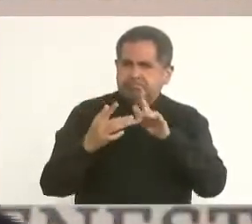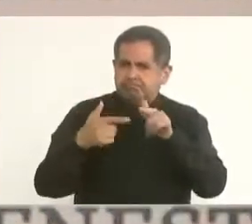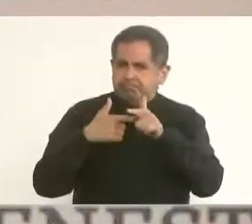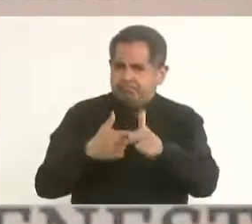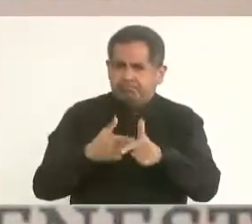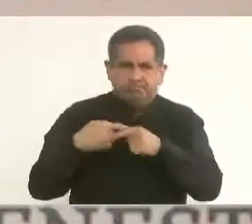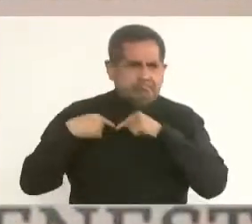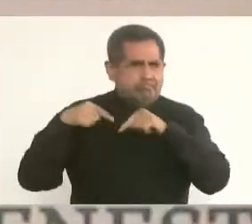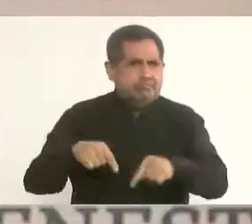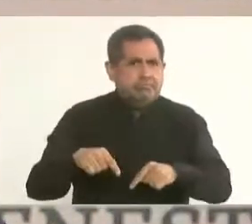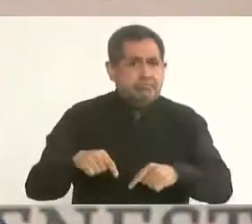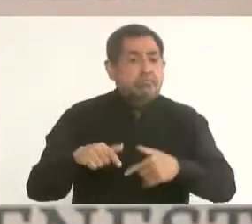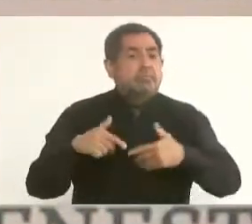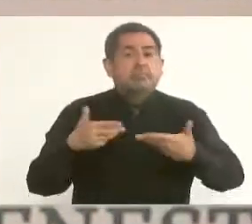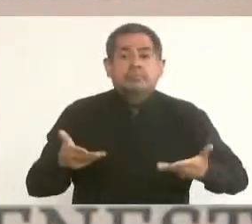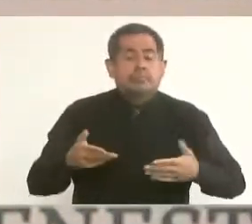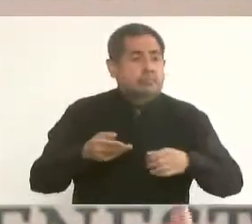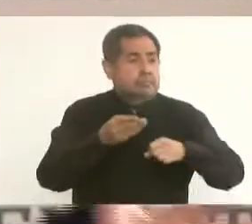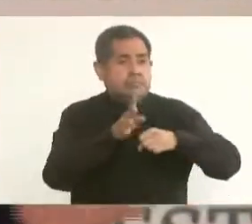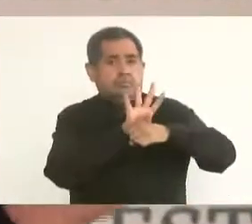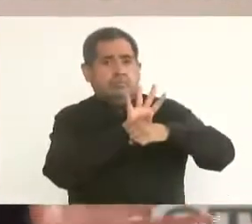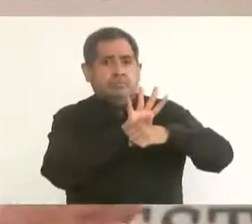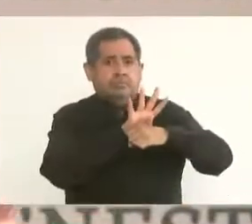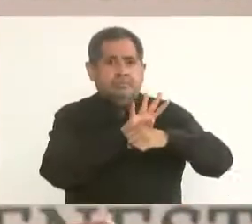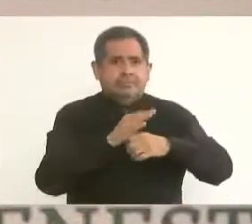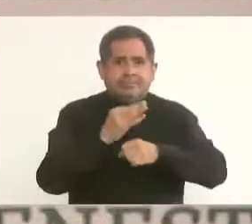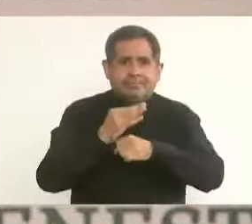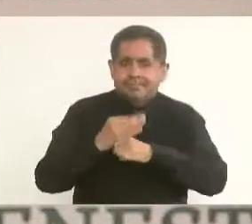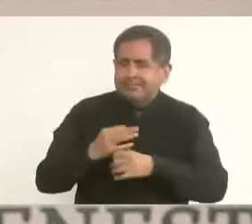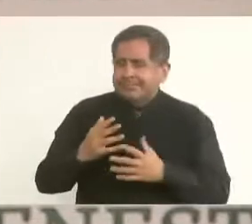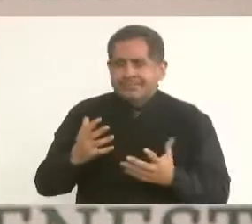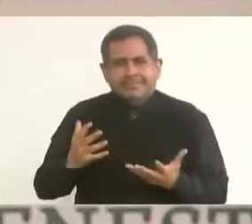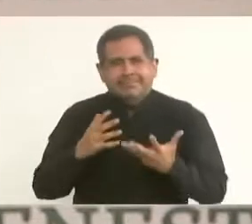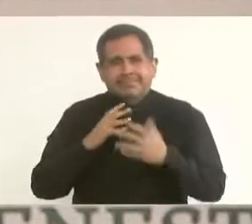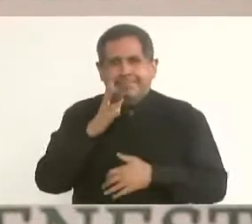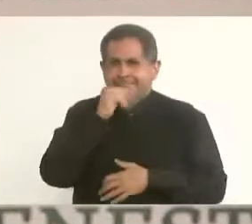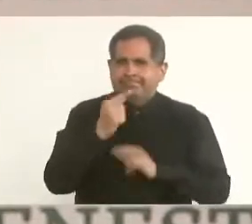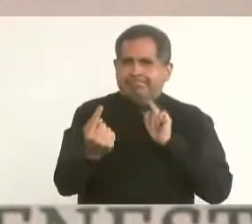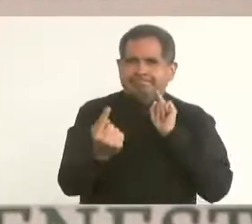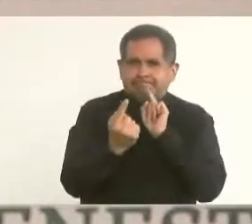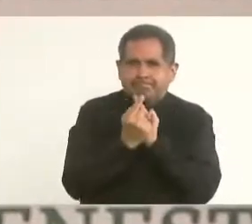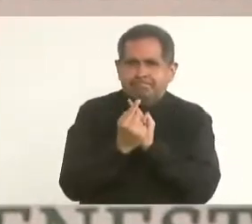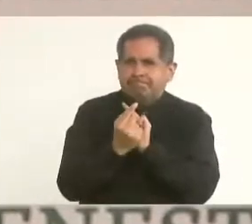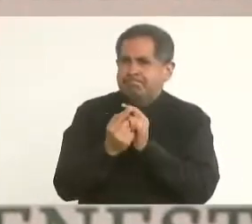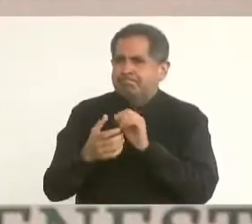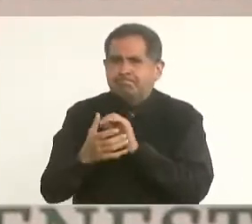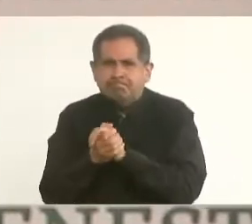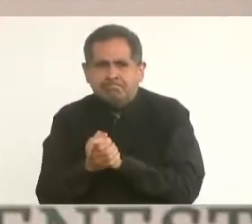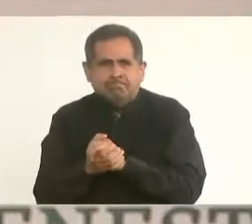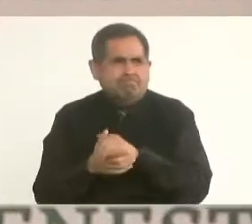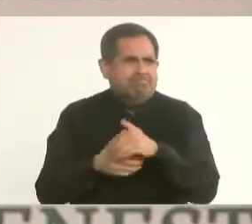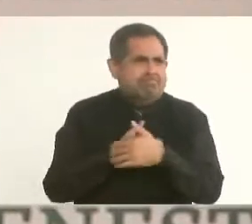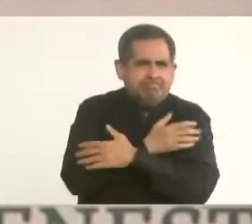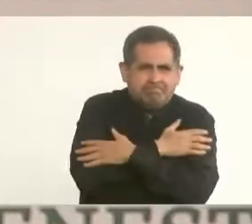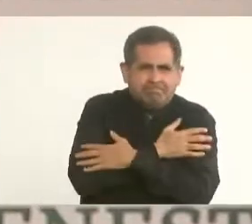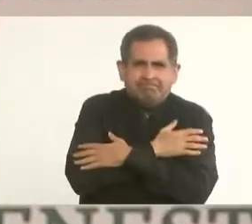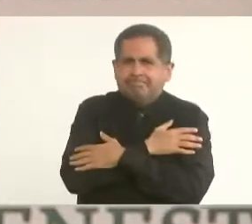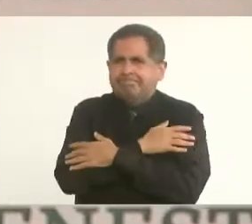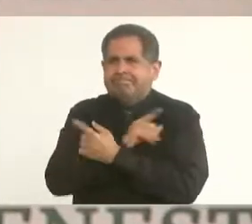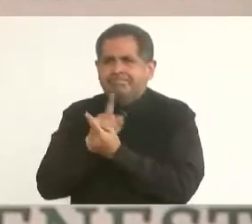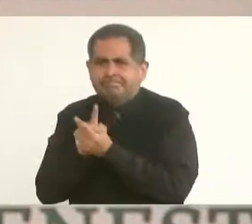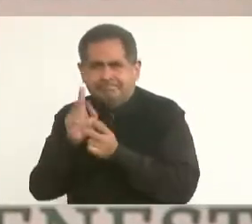Ahora, con la pandemia, no podemos estar tan cerca,